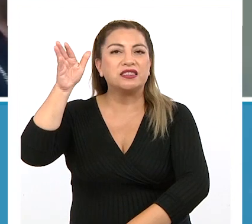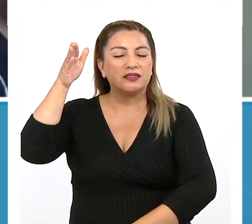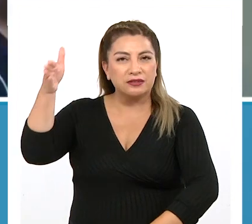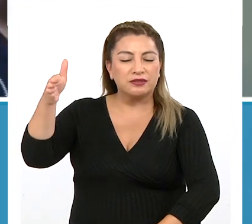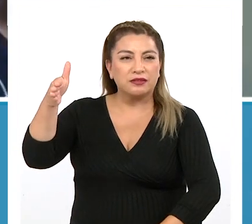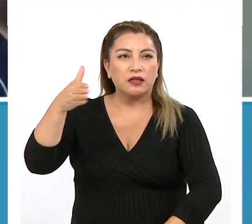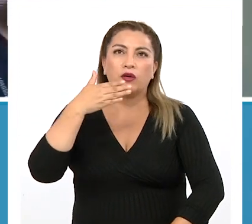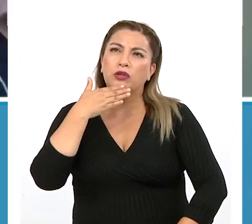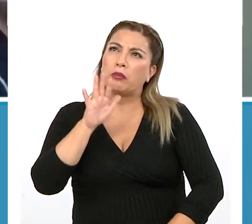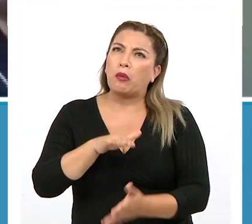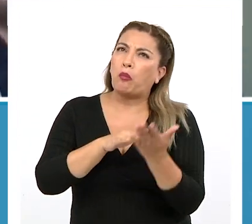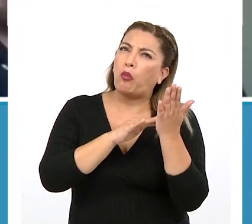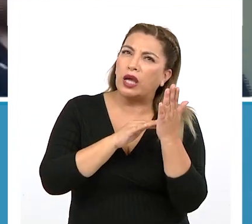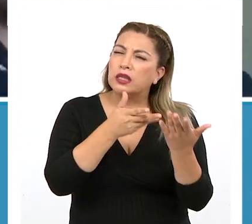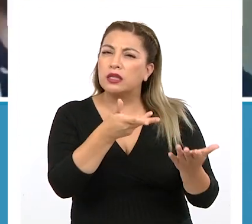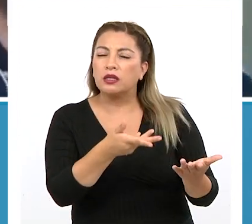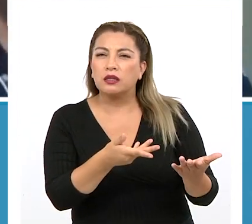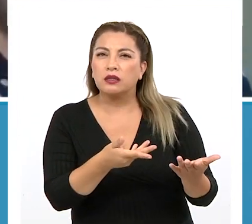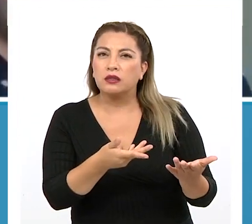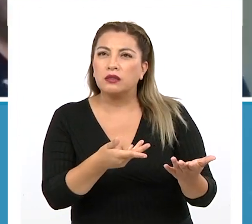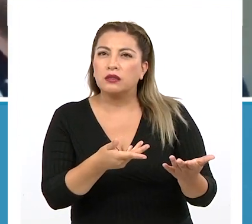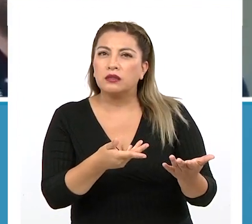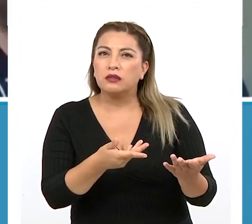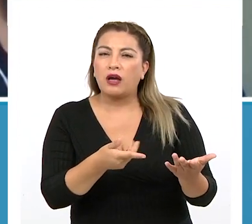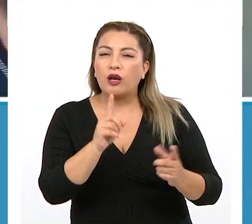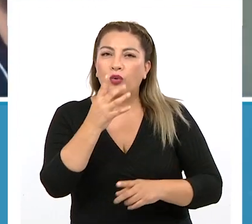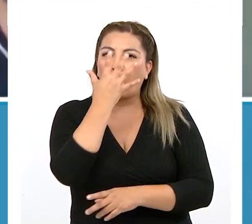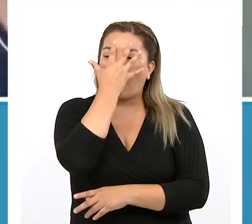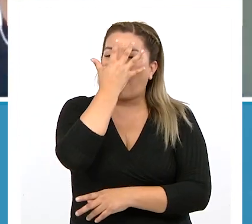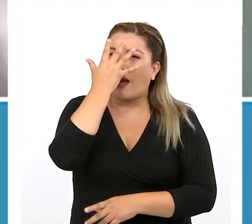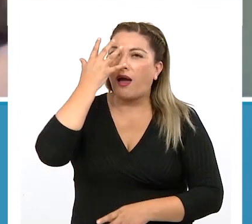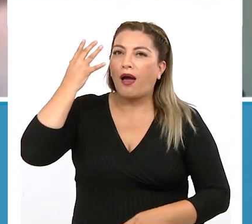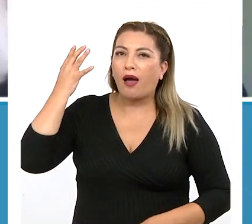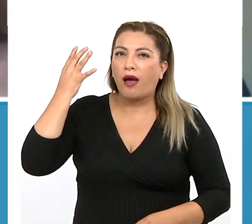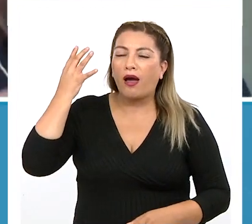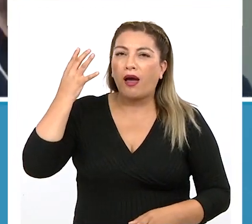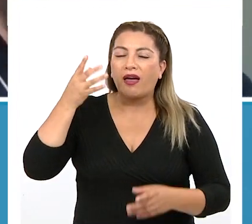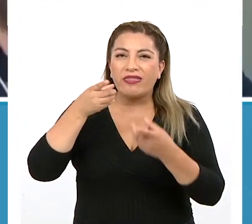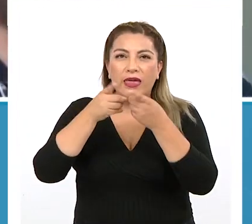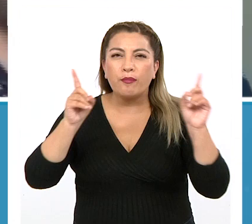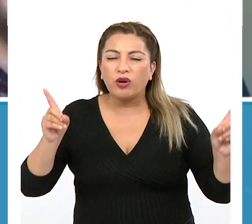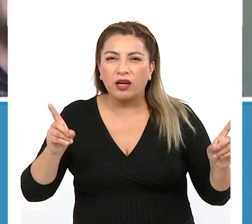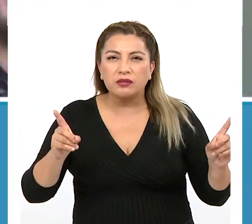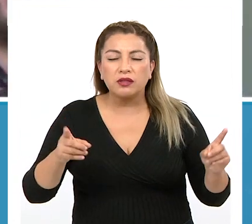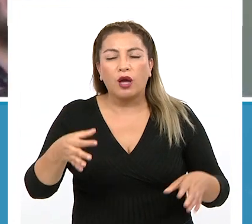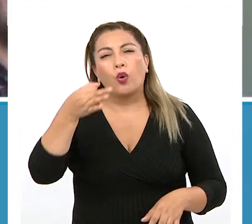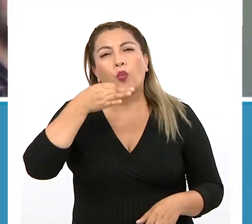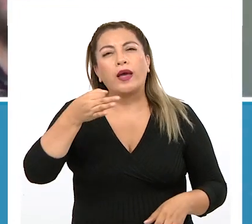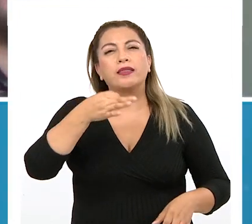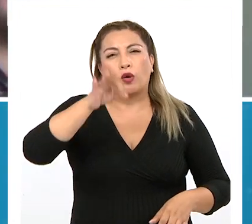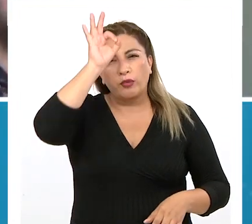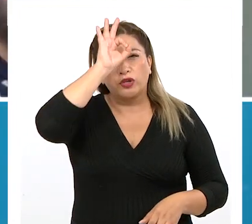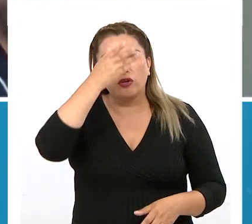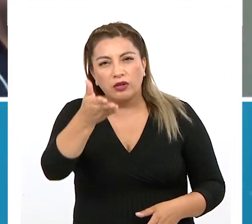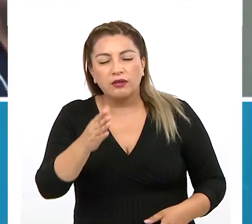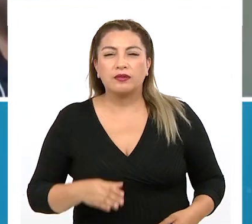mostrándonos una sacada de máscaras de demócratas? Cuéntanos un poco cómo viste esta